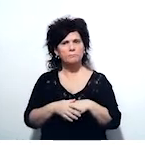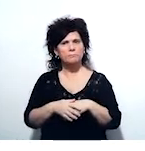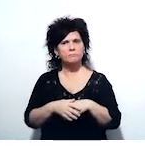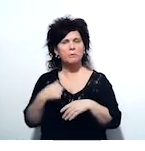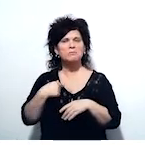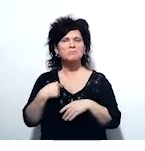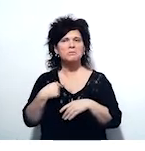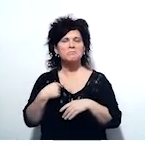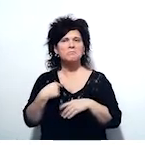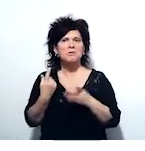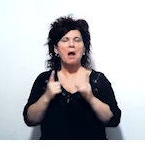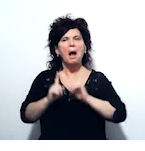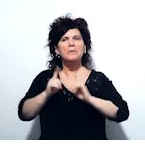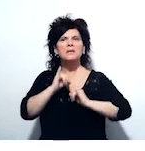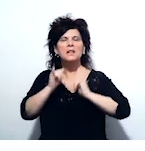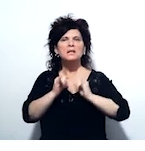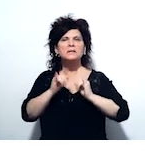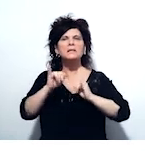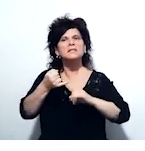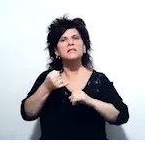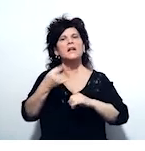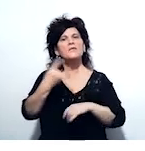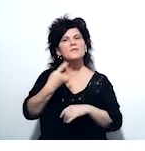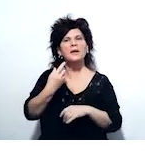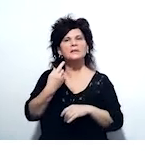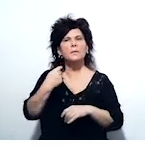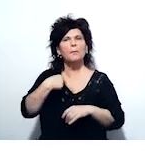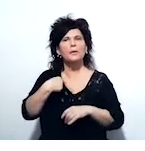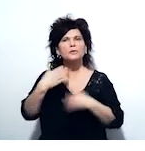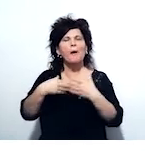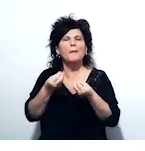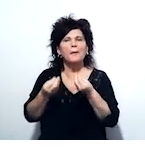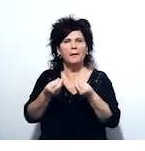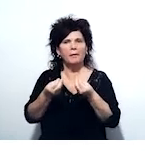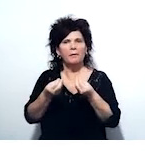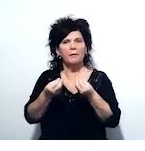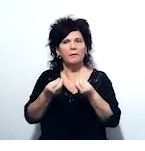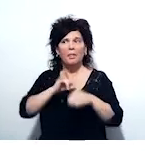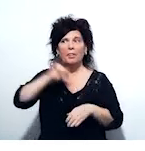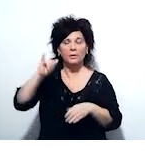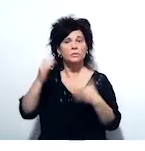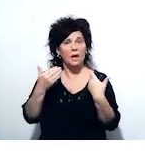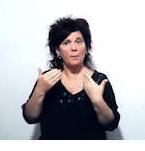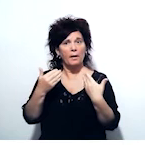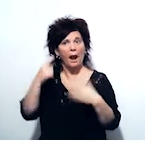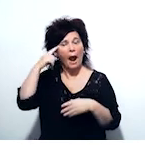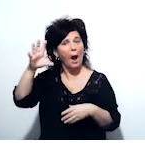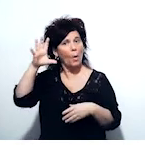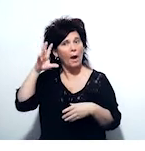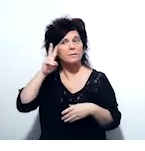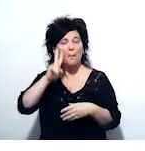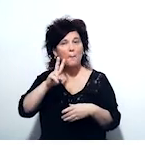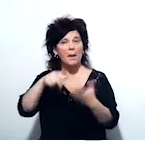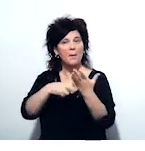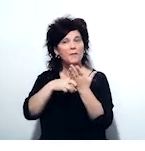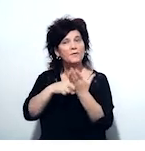es falso, ¿y ahora qué hago? Entonces, lo puedo denunciar. Acuérdense que vimos que hay fiscalías especializadas en